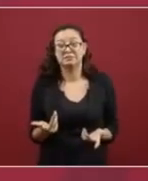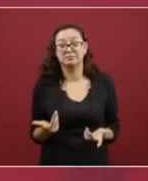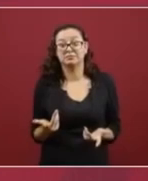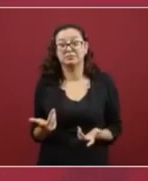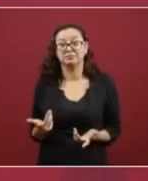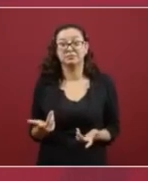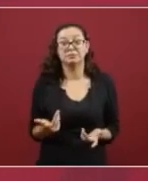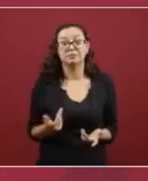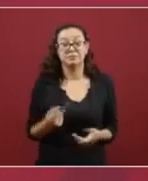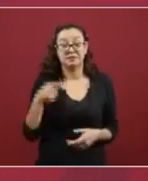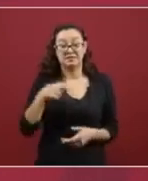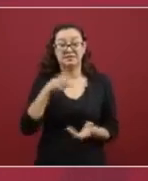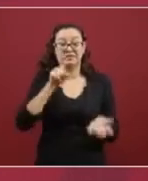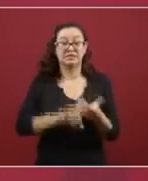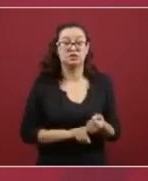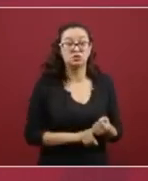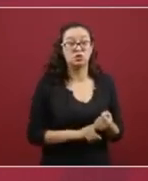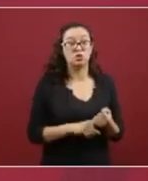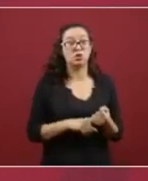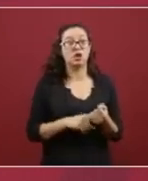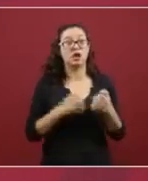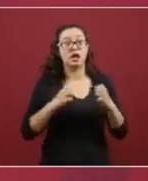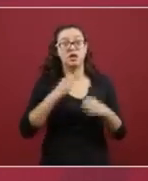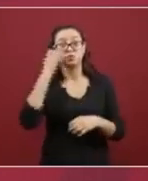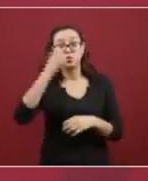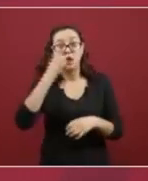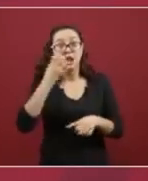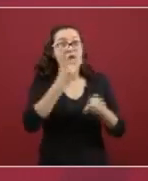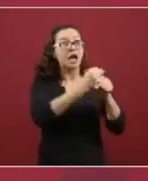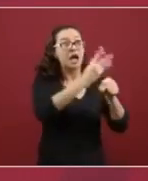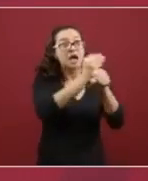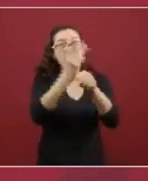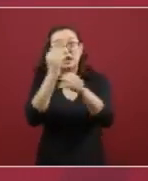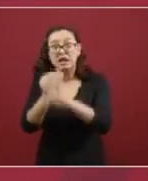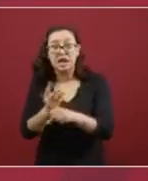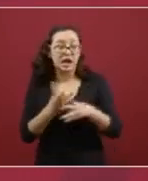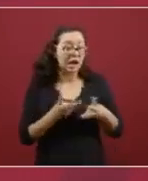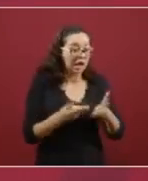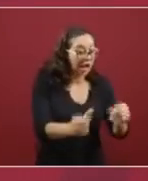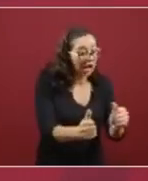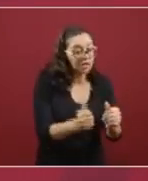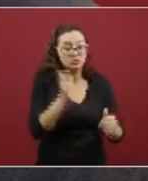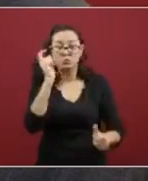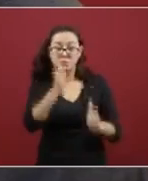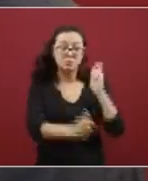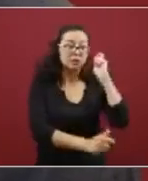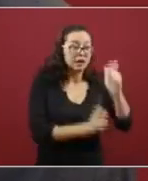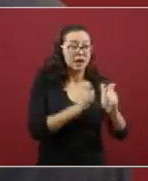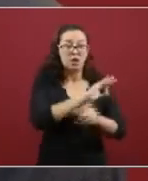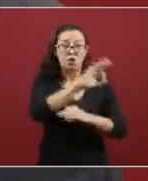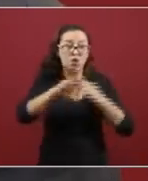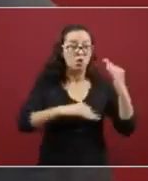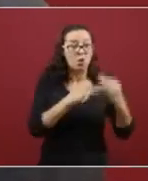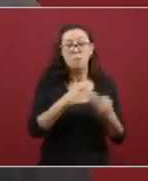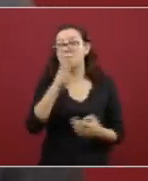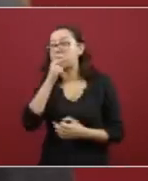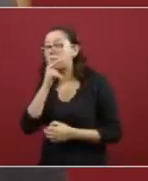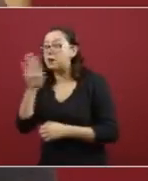del mantenimiento de las escuelas, ¿sí?, y las cuotas. Se